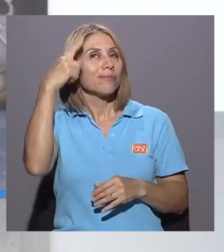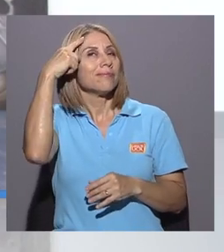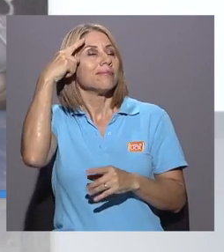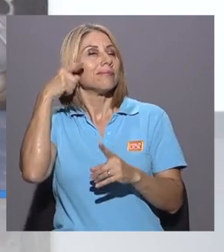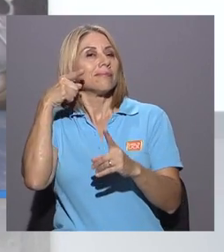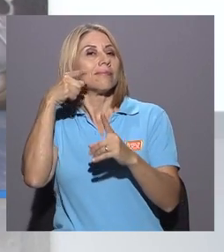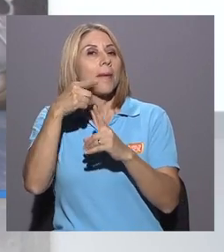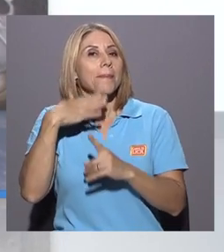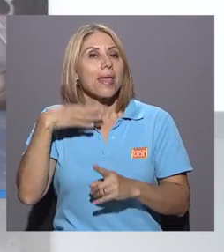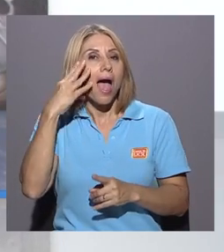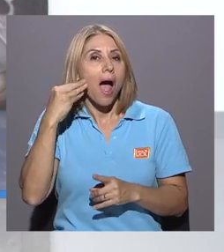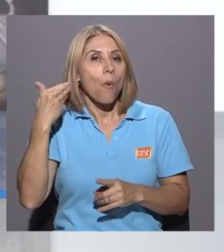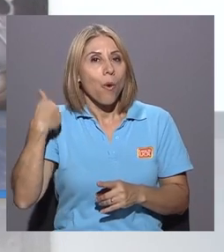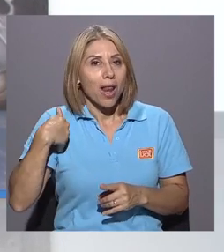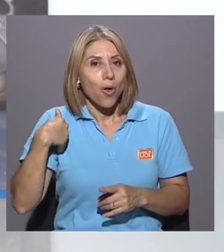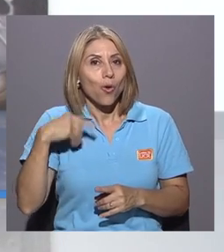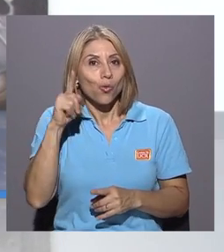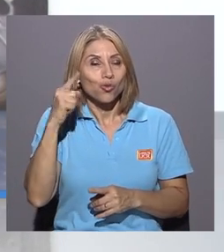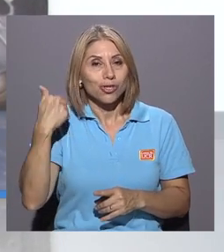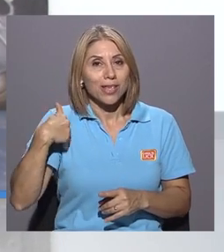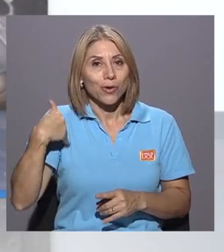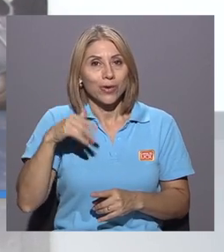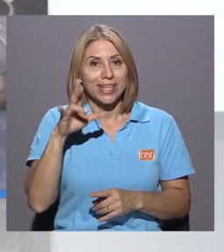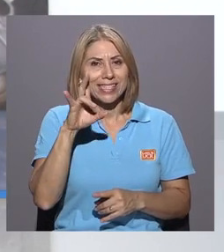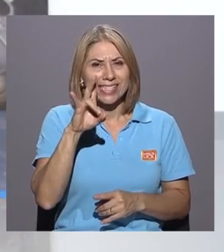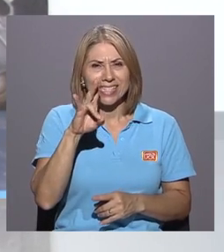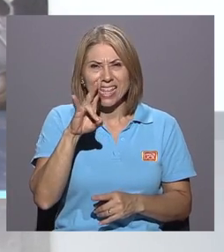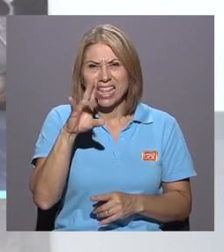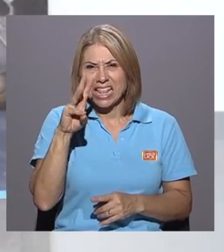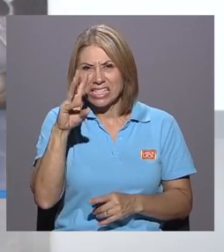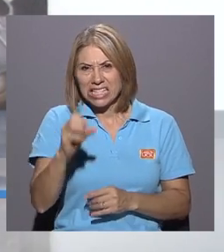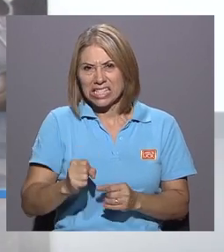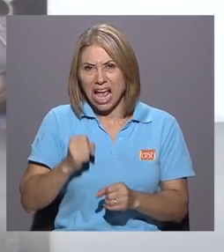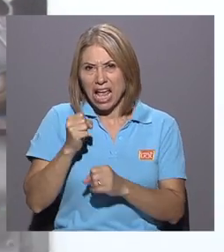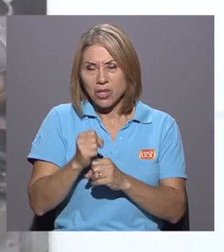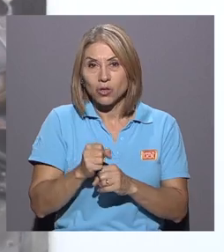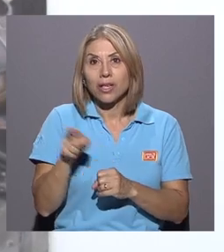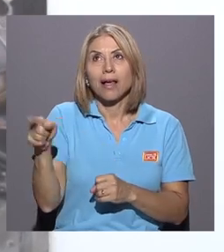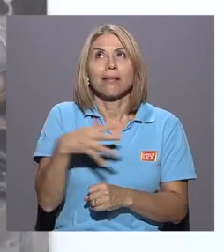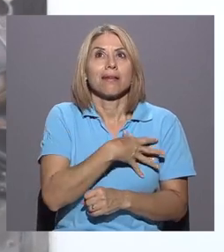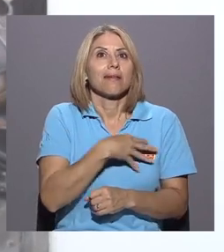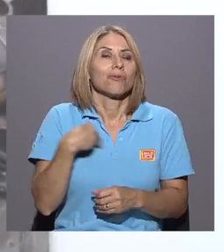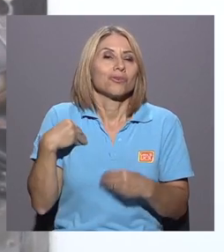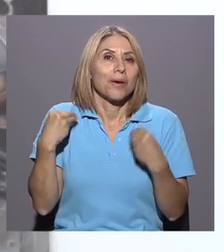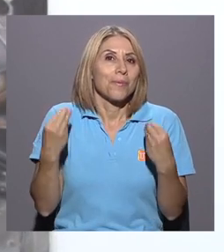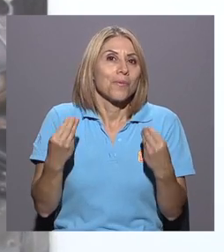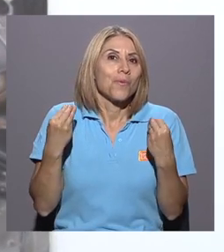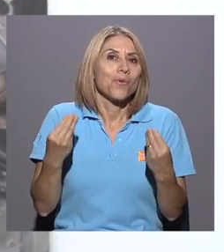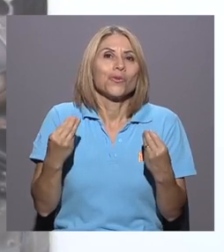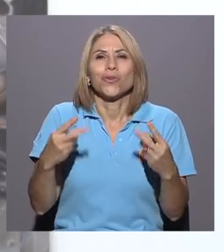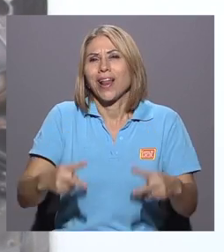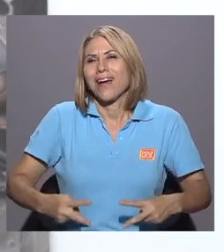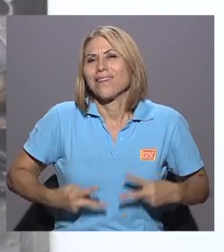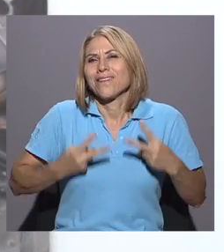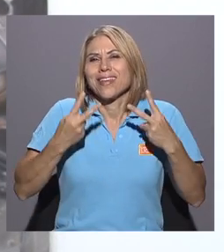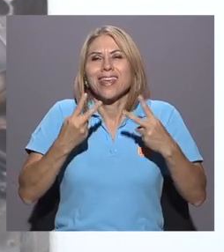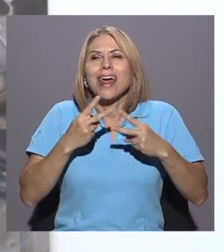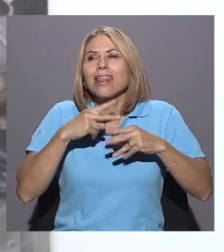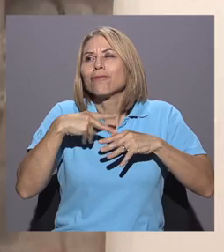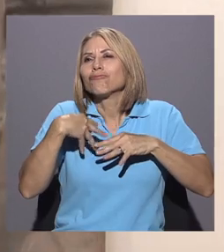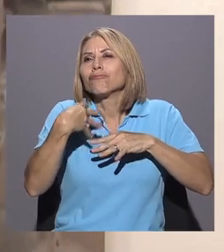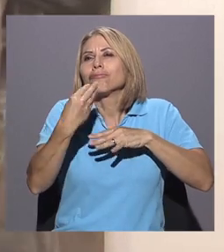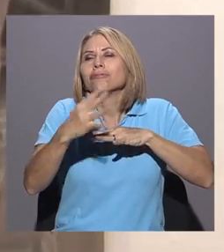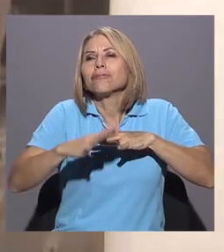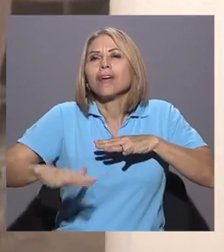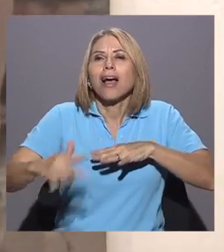señor de como 76 años, y le gusta muchísimo andar con chapulín y la vida de campo y todas esas cosas,